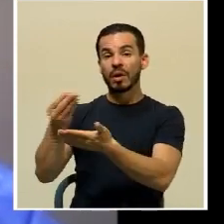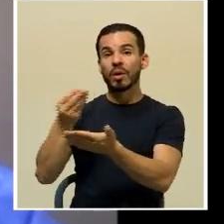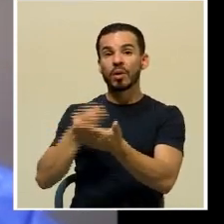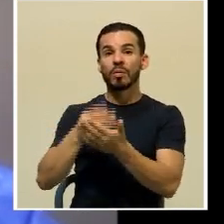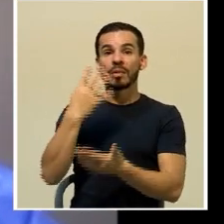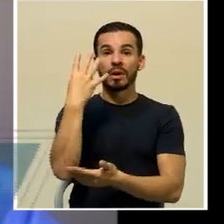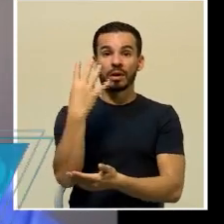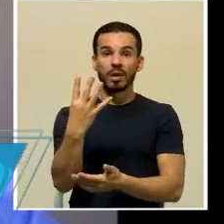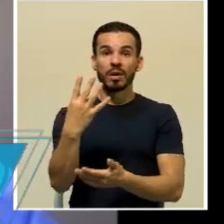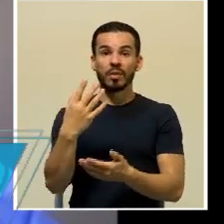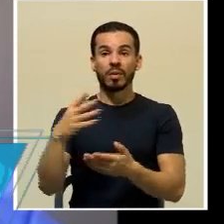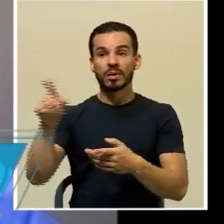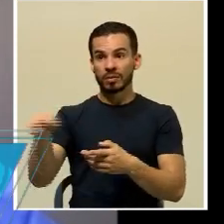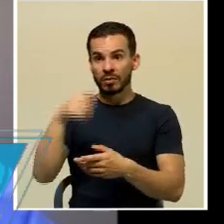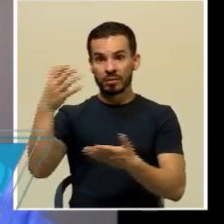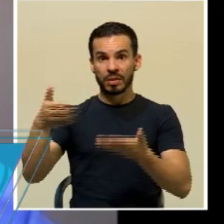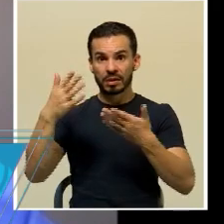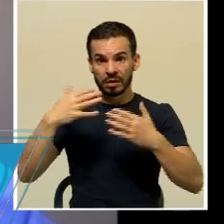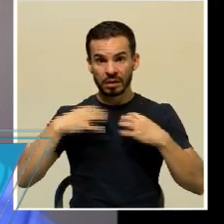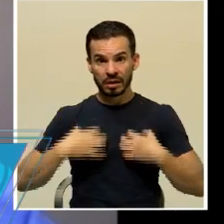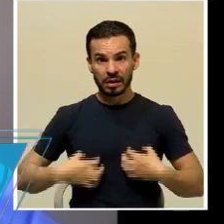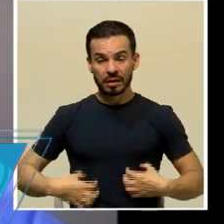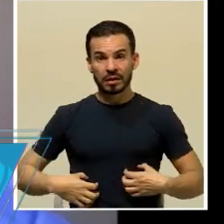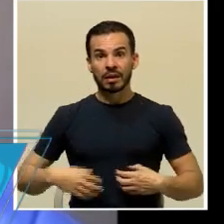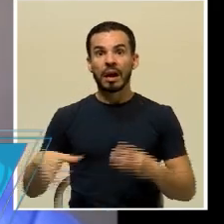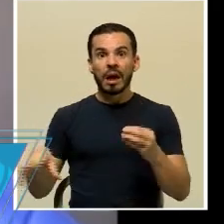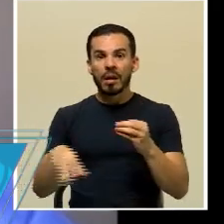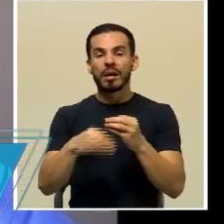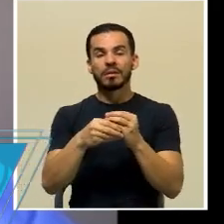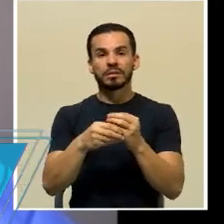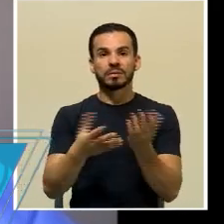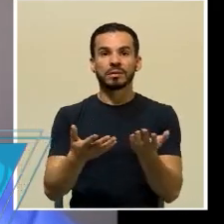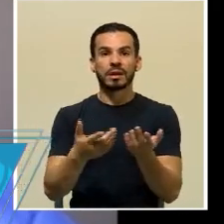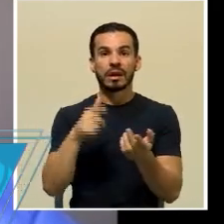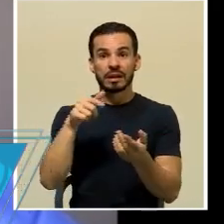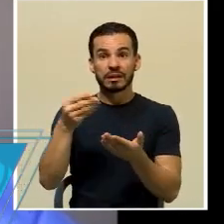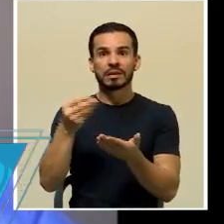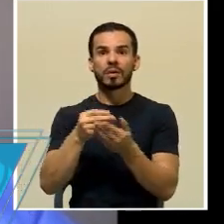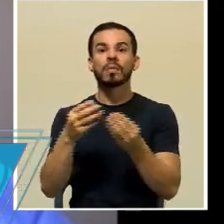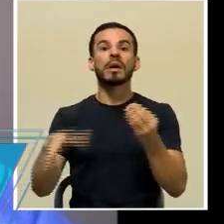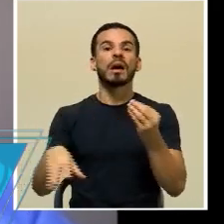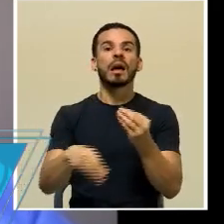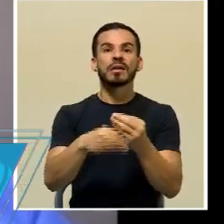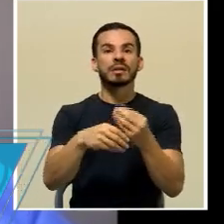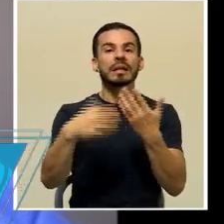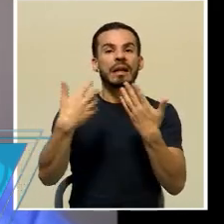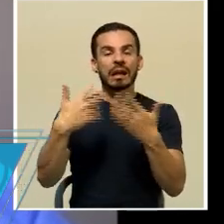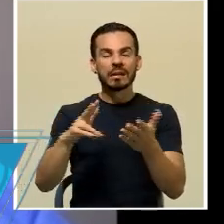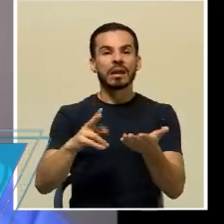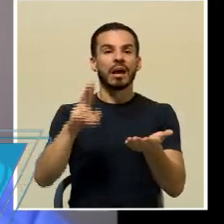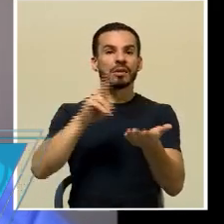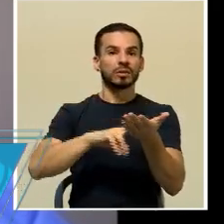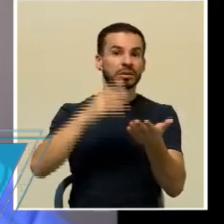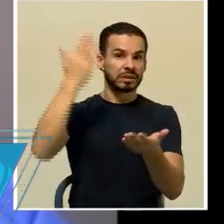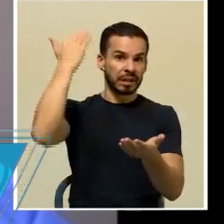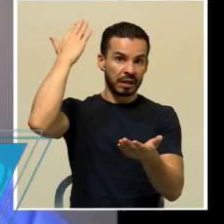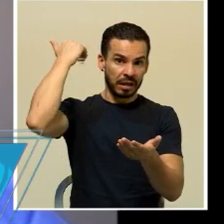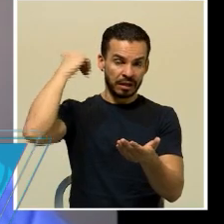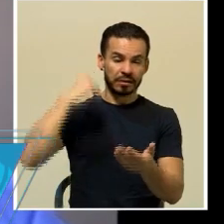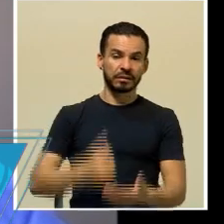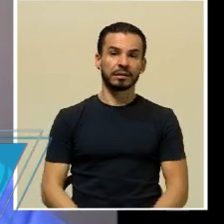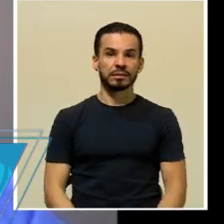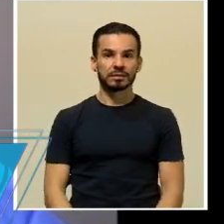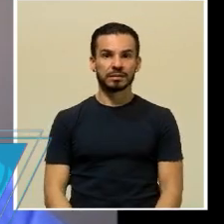4 ventiladores pulmonares invasivos adicionales. Esta compra es adicional a las ya autorizadas por parte de la